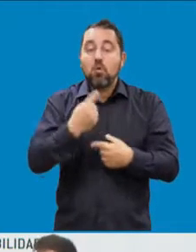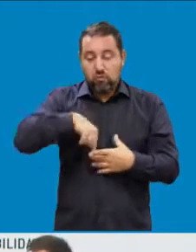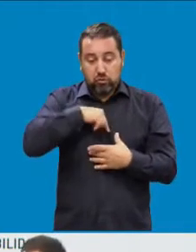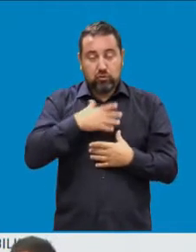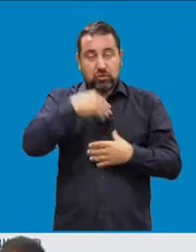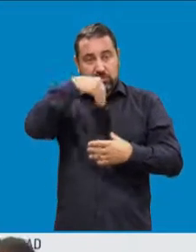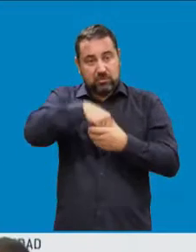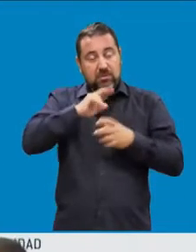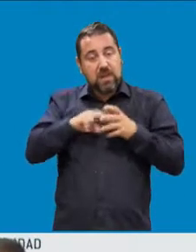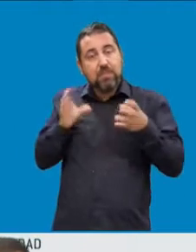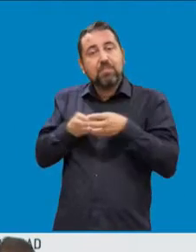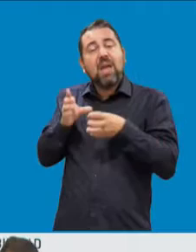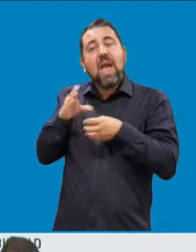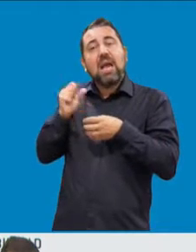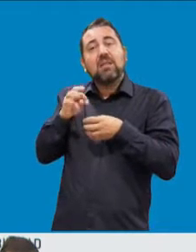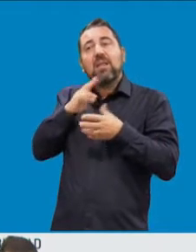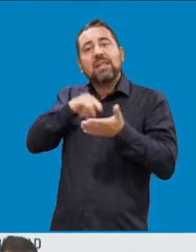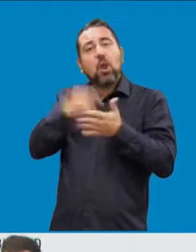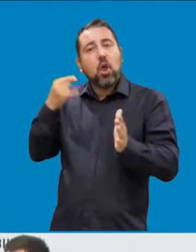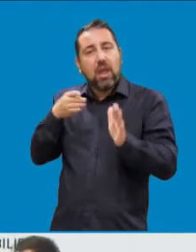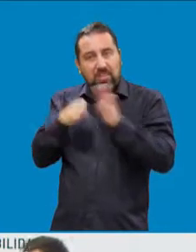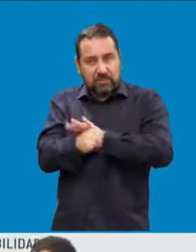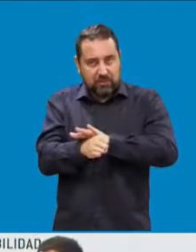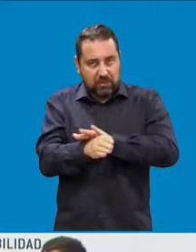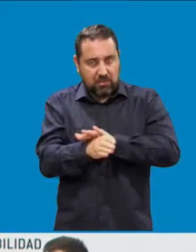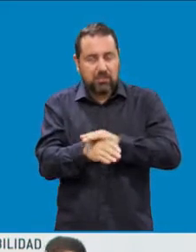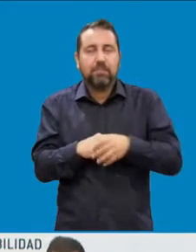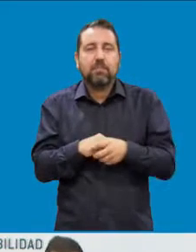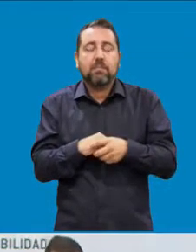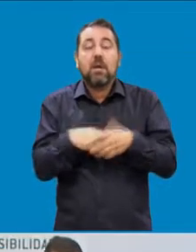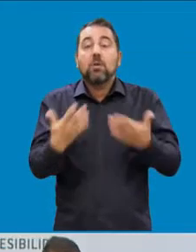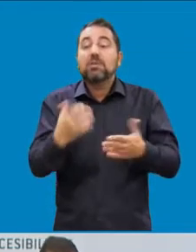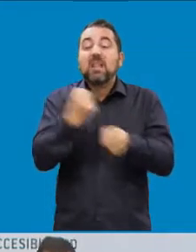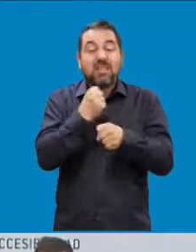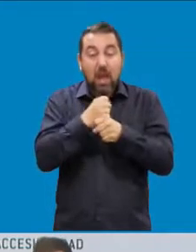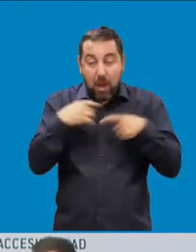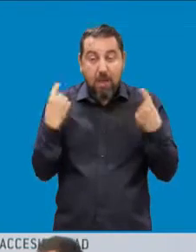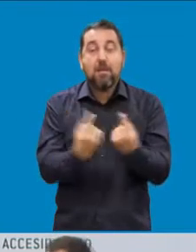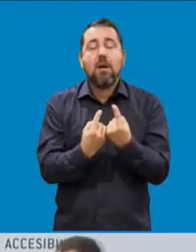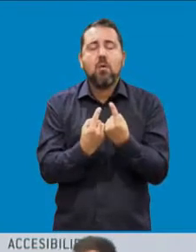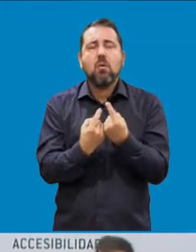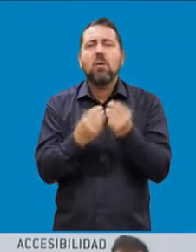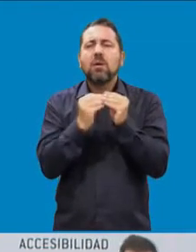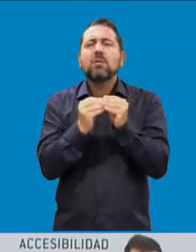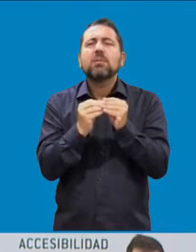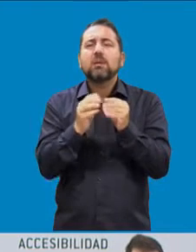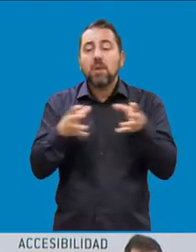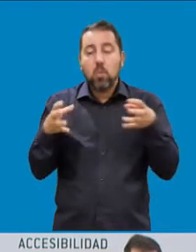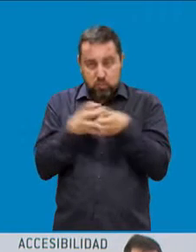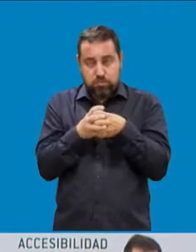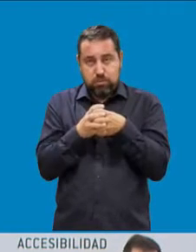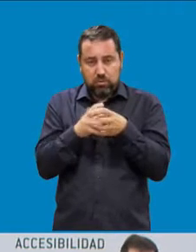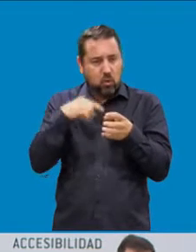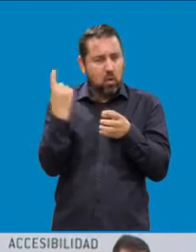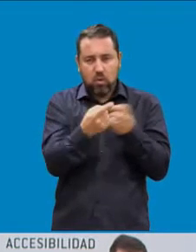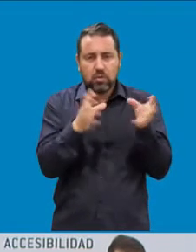y luego estamos nosotros en la cátedra Tecnología y Accesibilidad. Bueno, pues entonces este trabajo ha